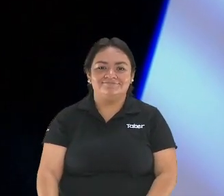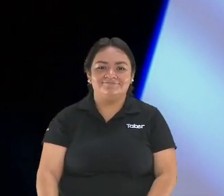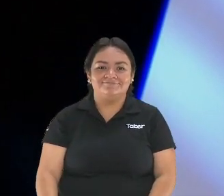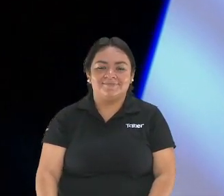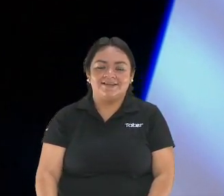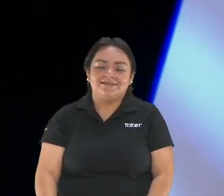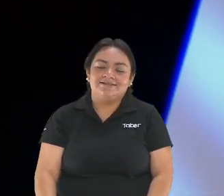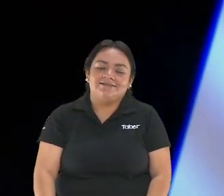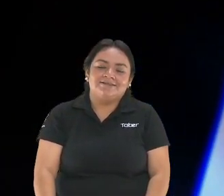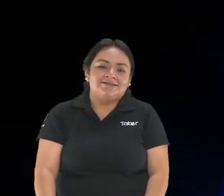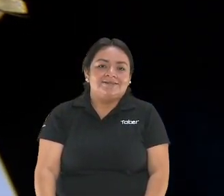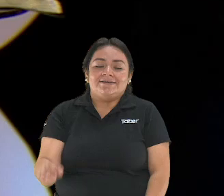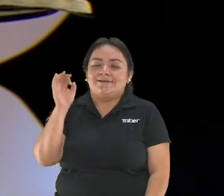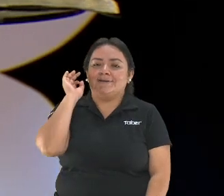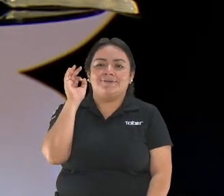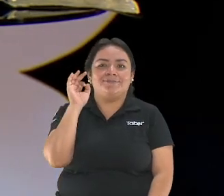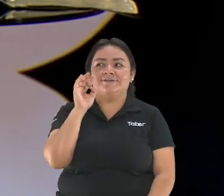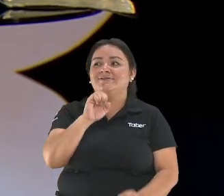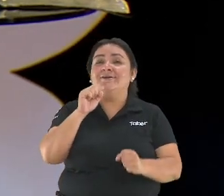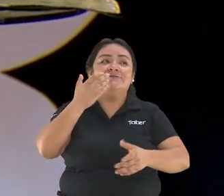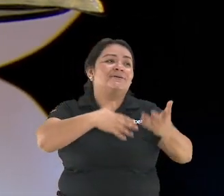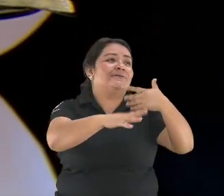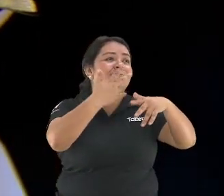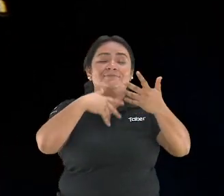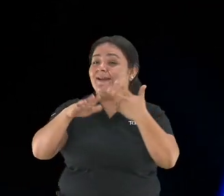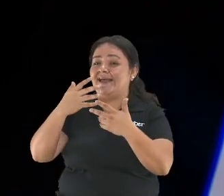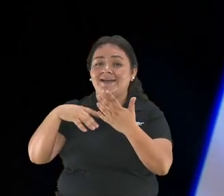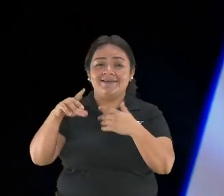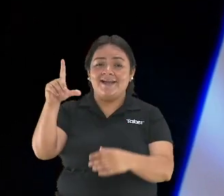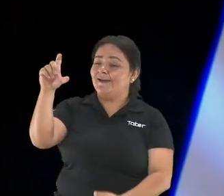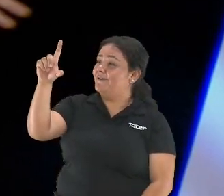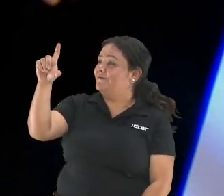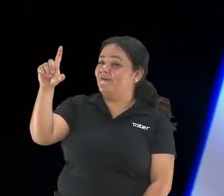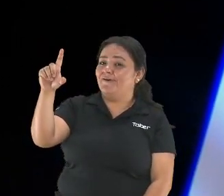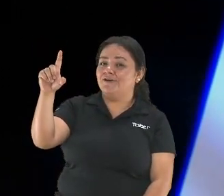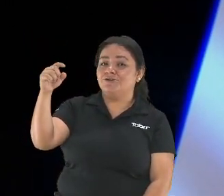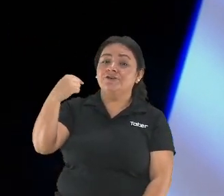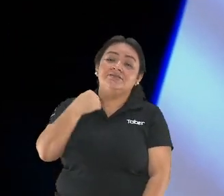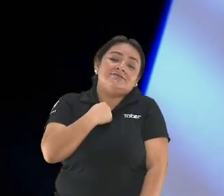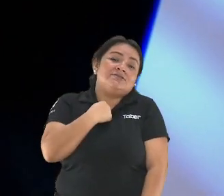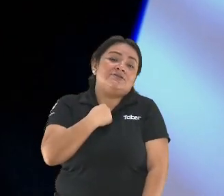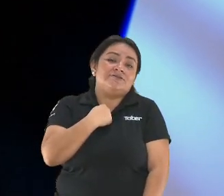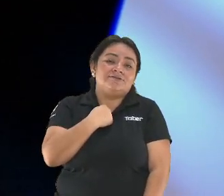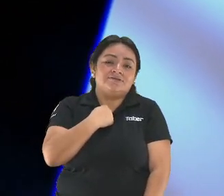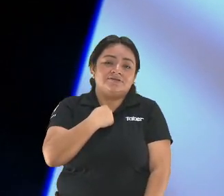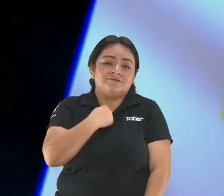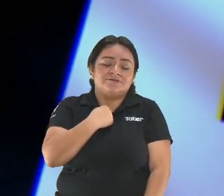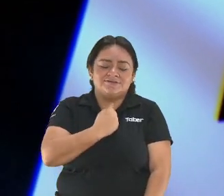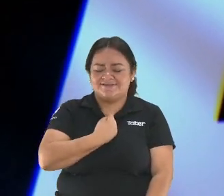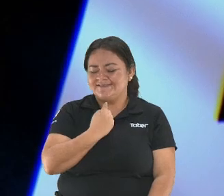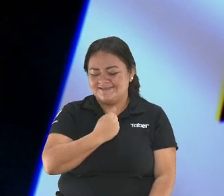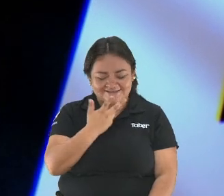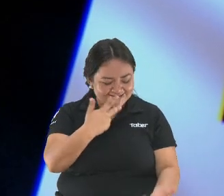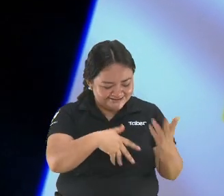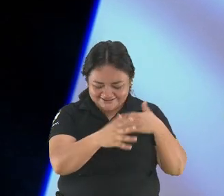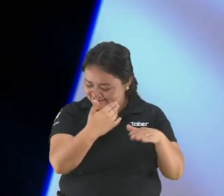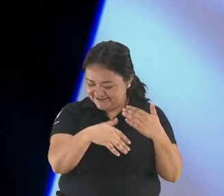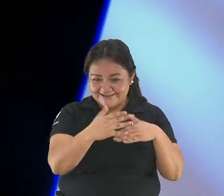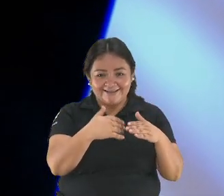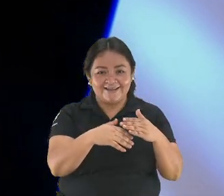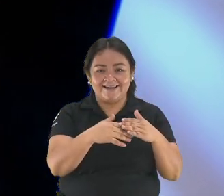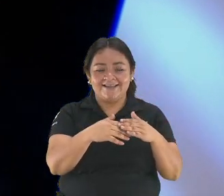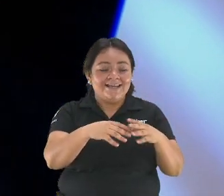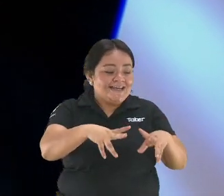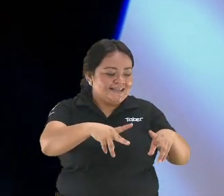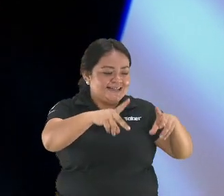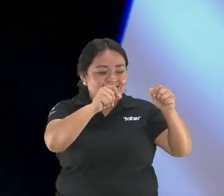ay pastor todos en la playa tomándose fotos y yo la única playa que conocí fue